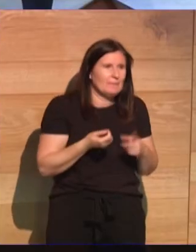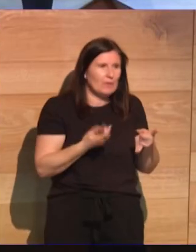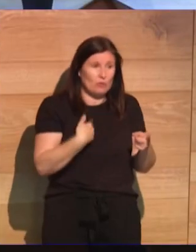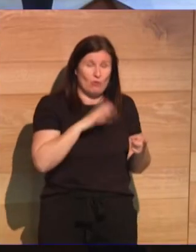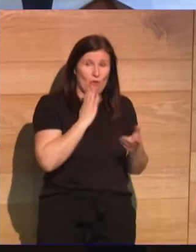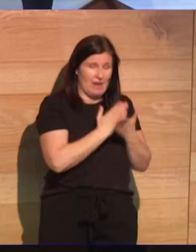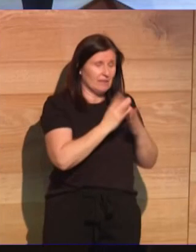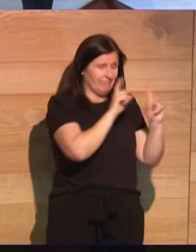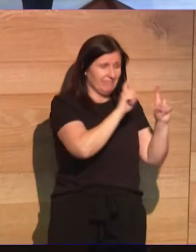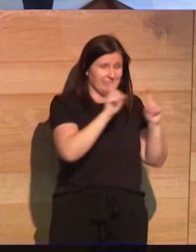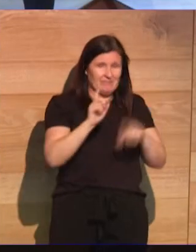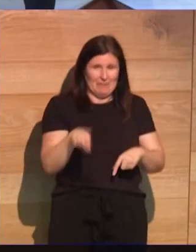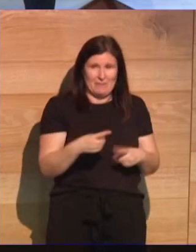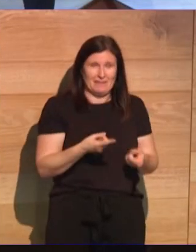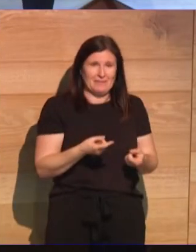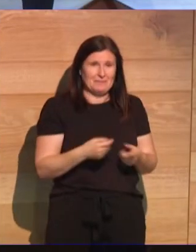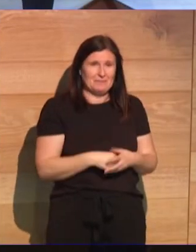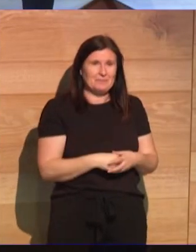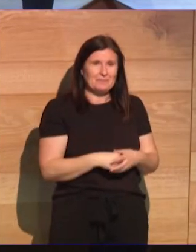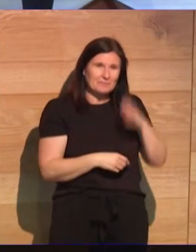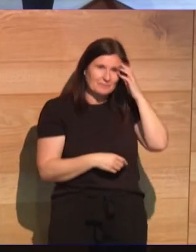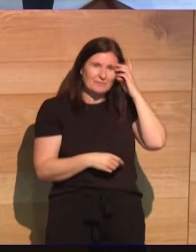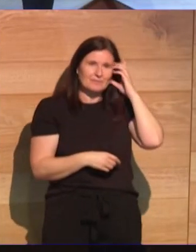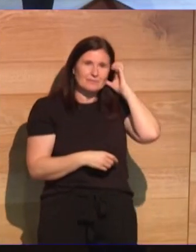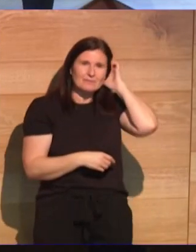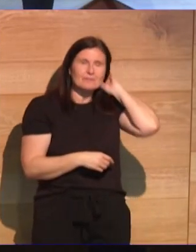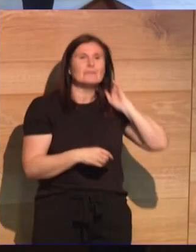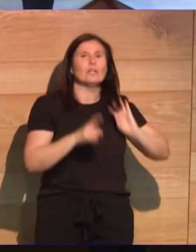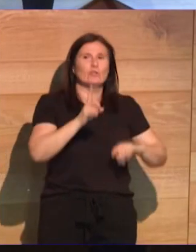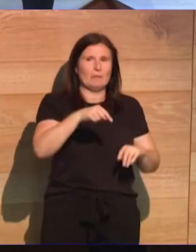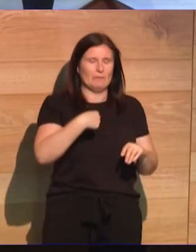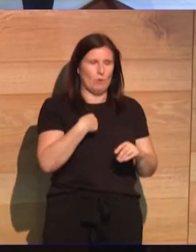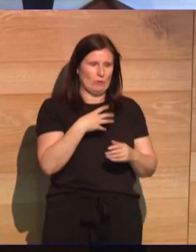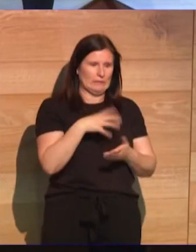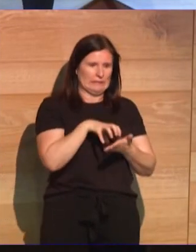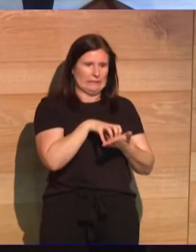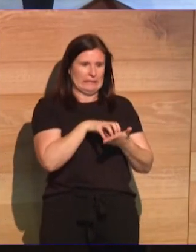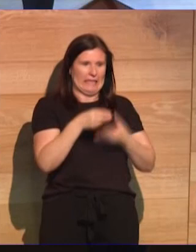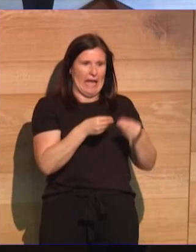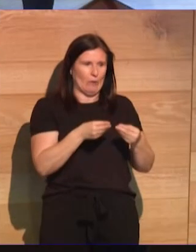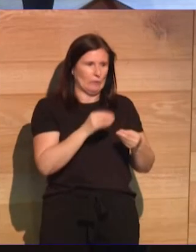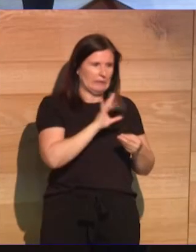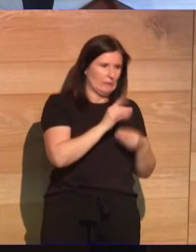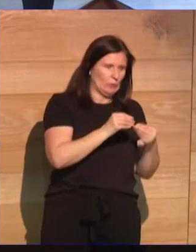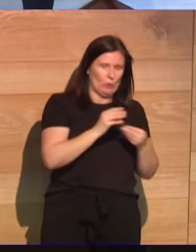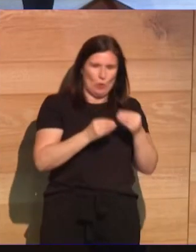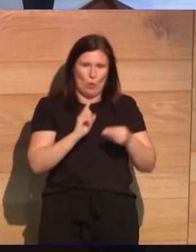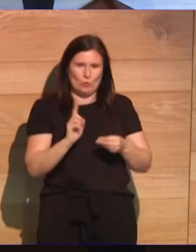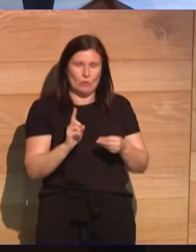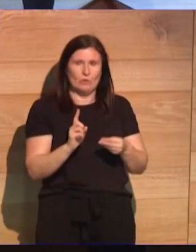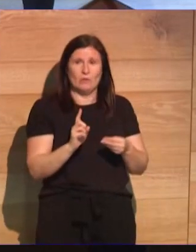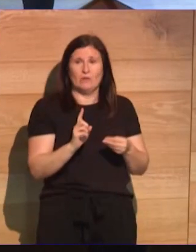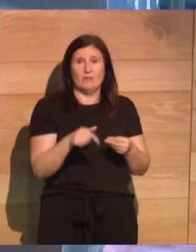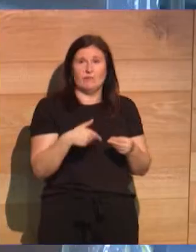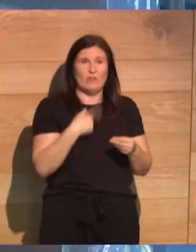también vivo un poco esa vamos a, duda, ¿no? ¿Qué haces? Yo soy de la opinión de que no se le puede poner puertas al campo.